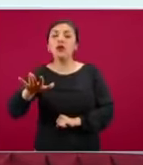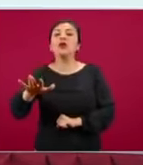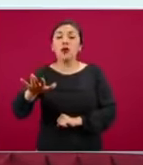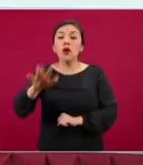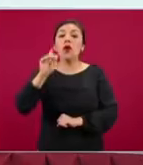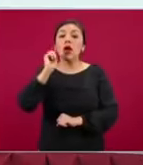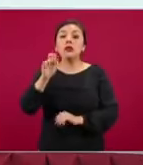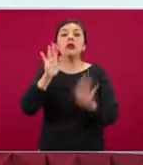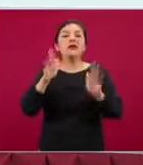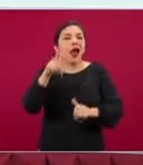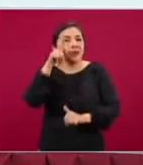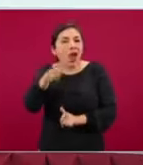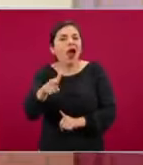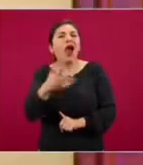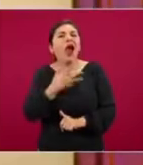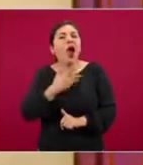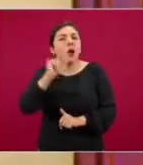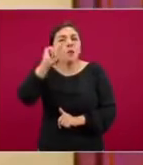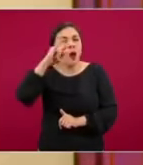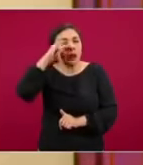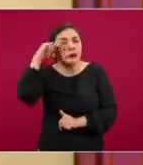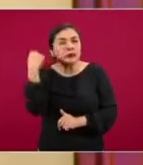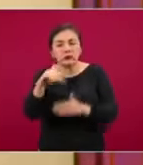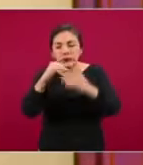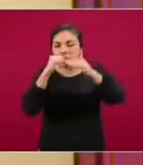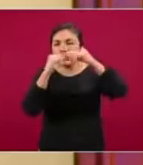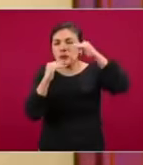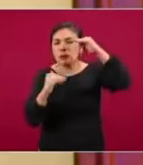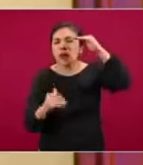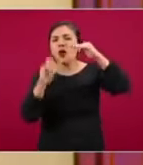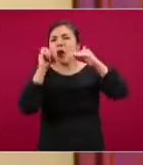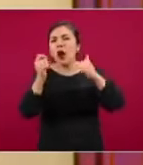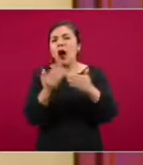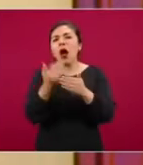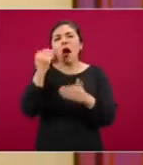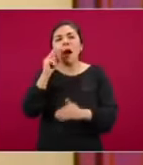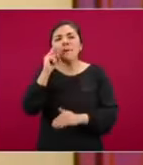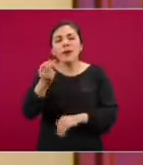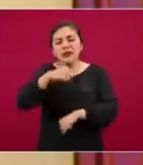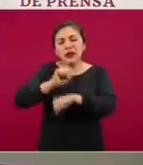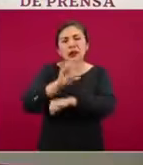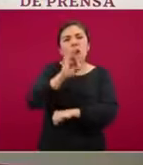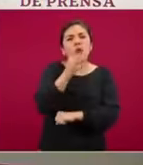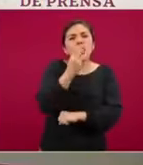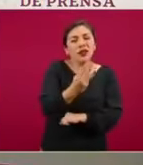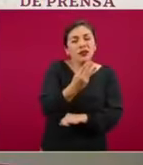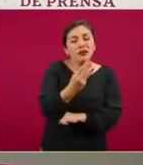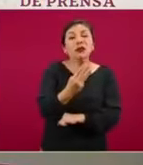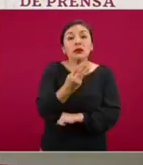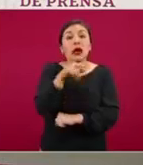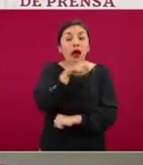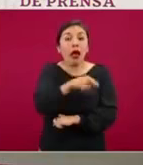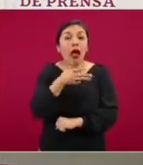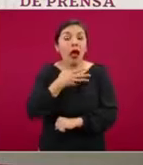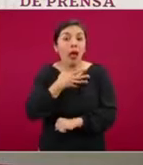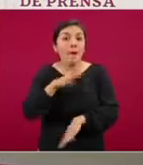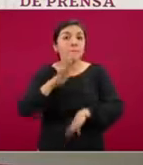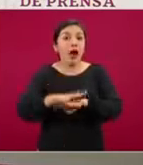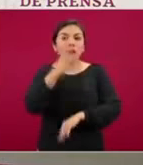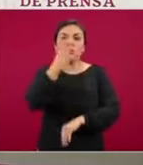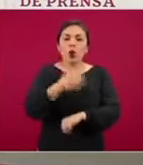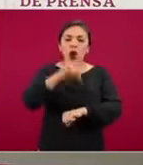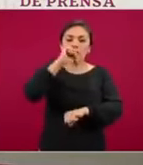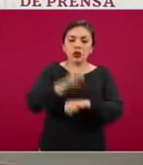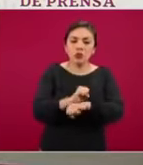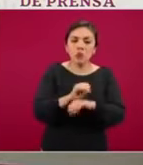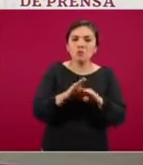que ya evidenciaba una disminución de lo que estábamos observando en la semana 43, después de haber tenido 4 semanas